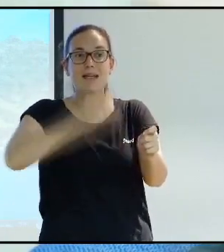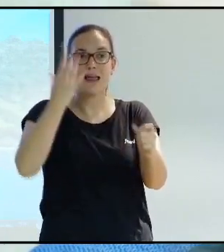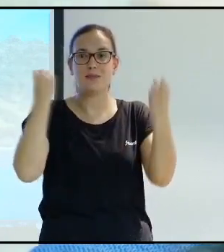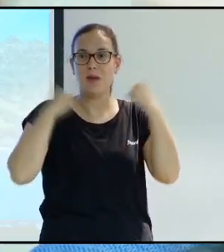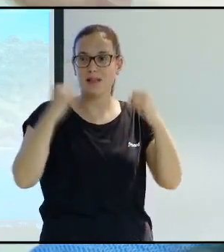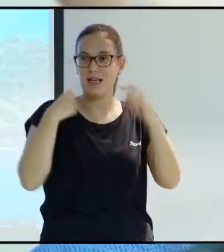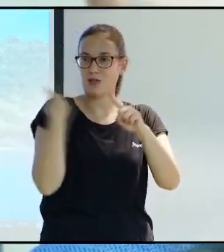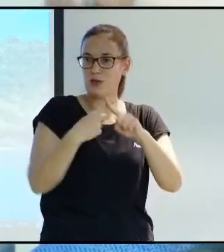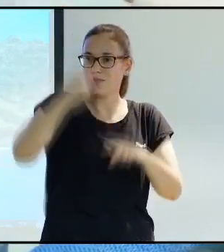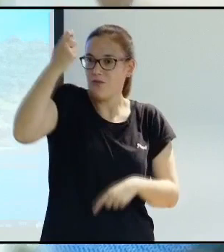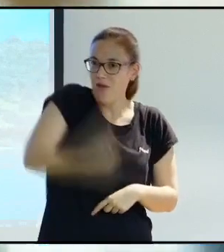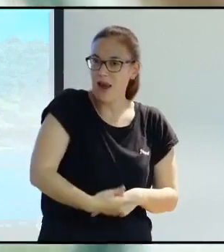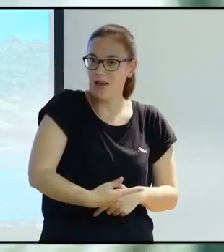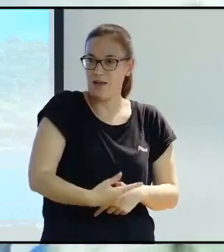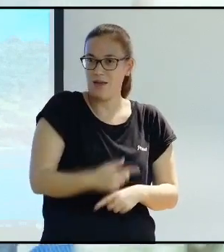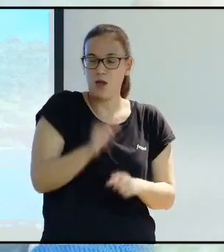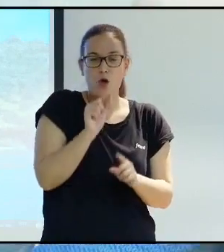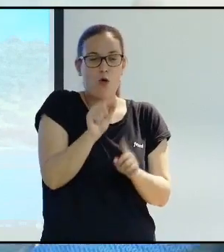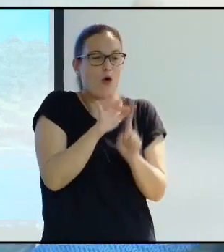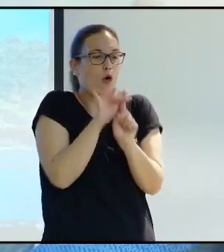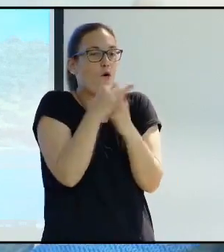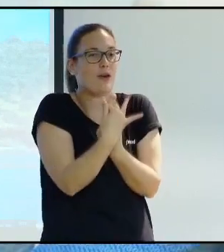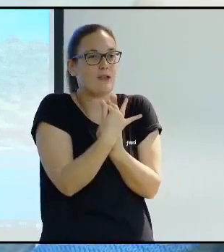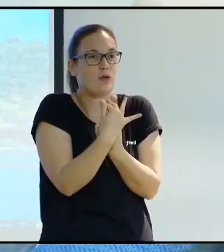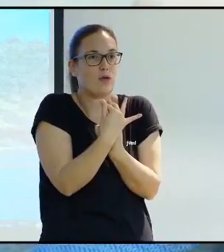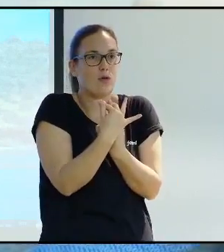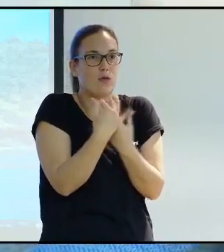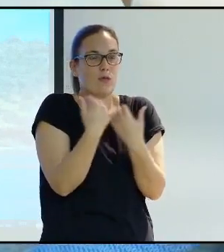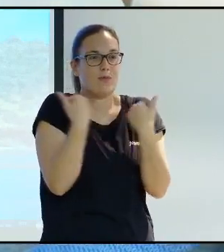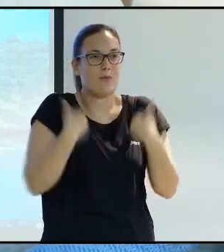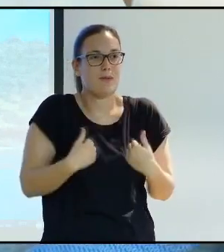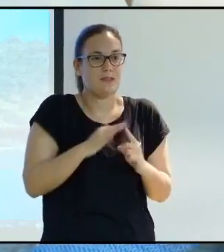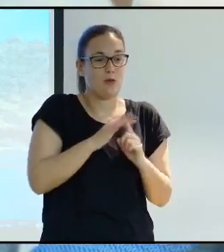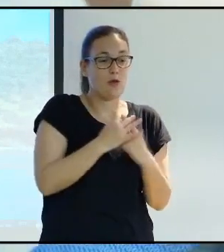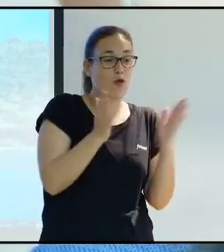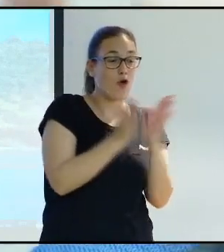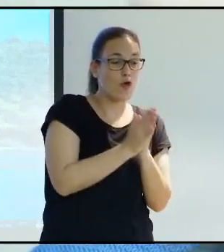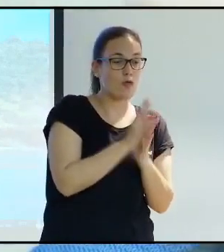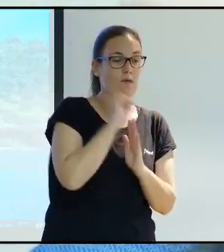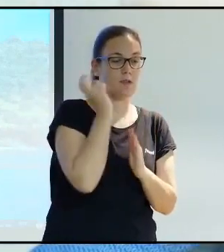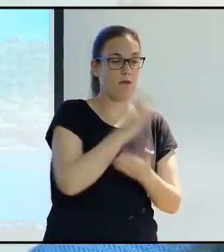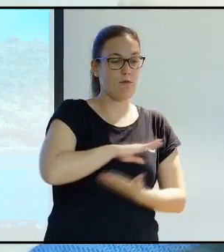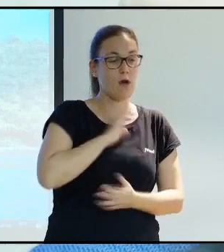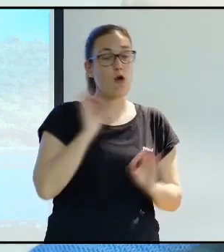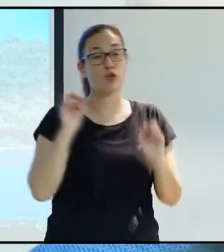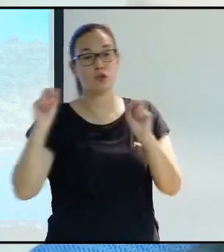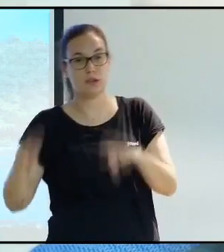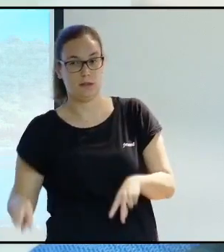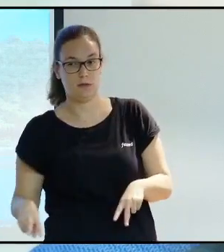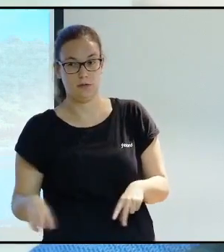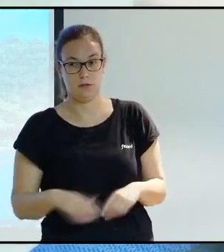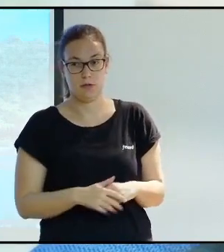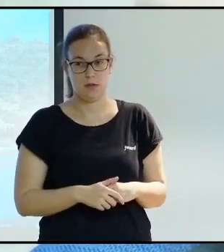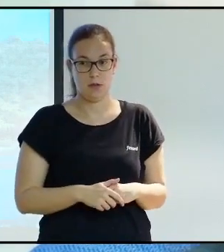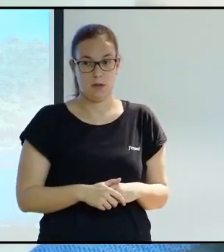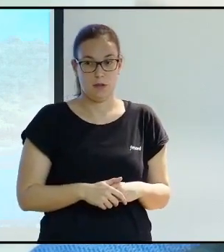el que cada persona con y sin diversidad funcional tenga que desenvolverse. Esto es muy